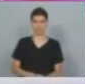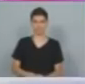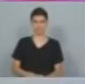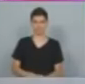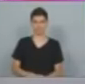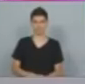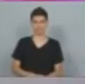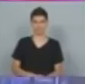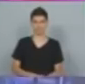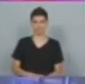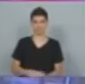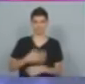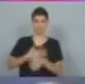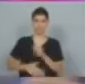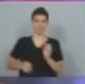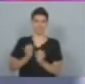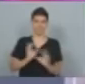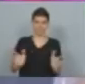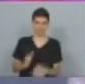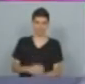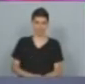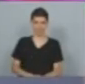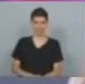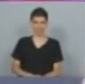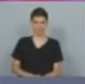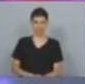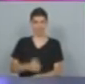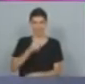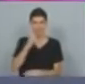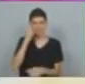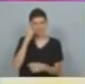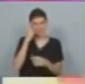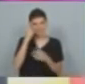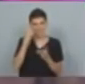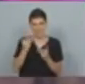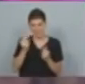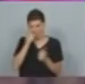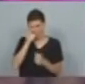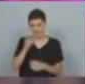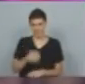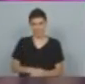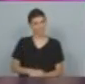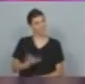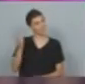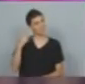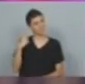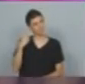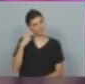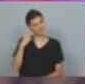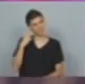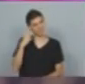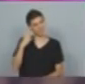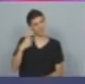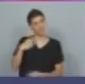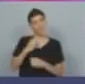¡No estoy pasando tan mal! ¡Ay, Dios! Pensé que no terminaba más. Te escuché decir al principio, tengo mucho